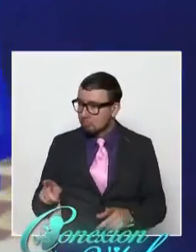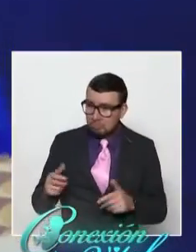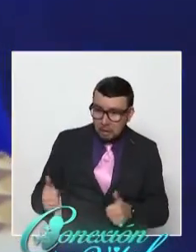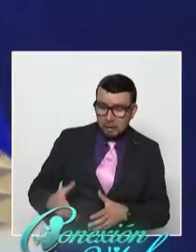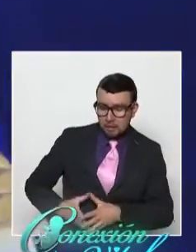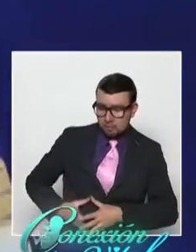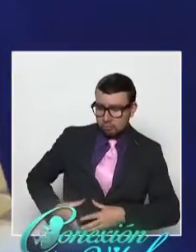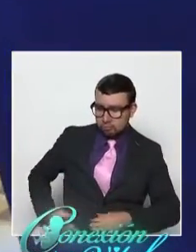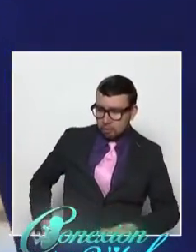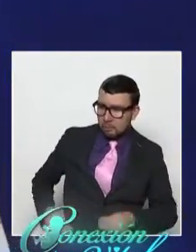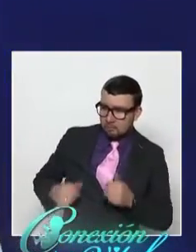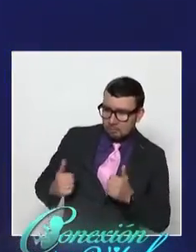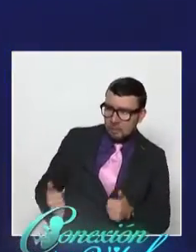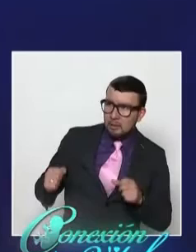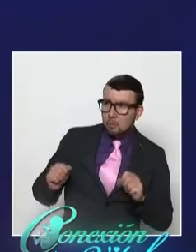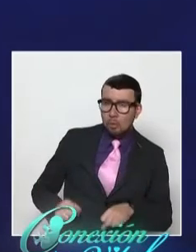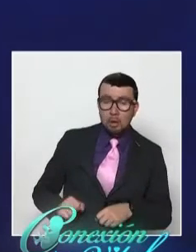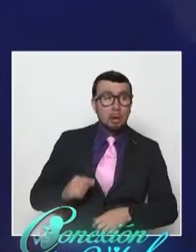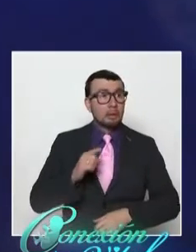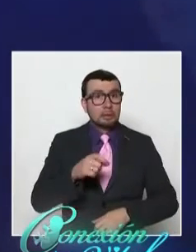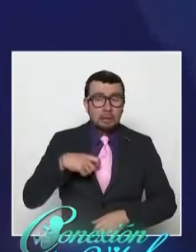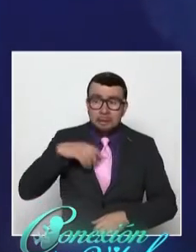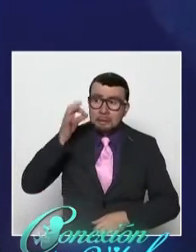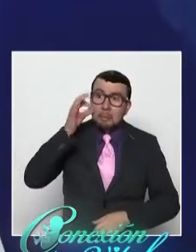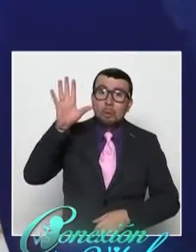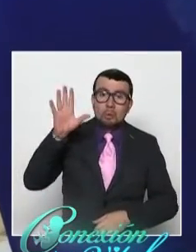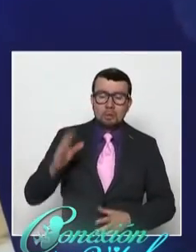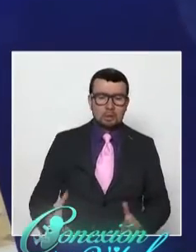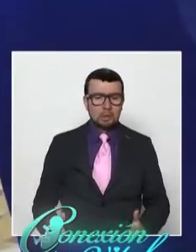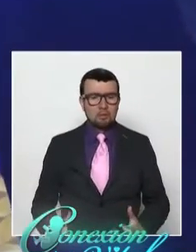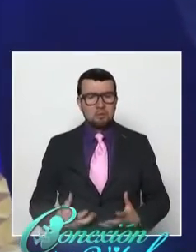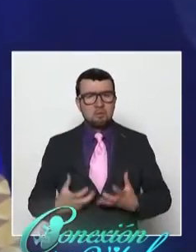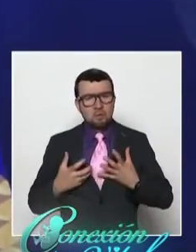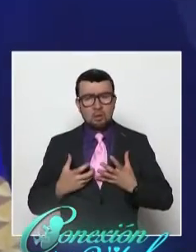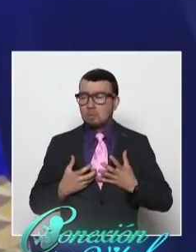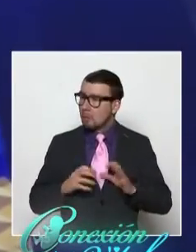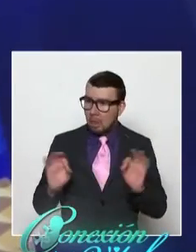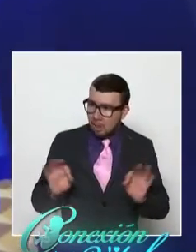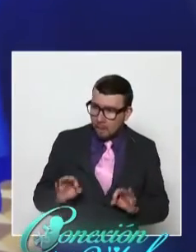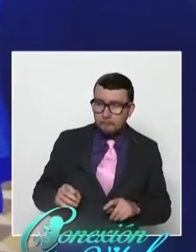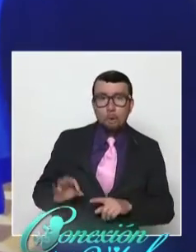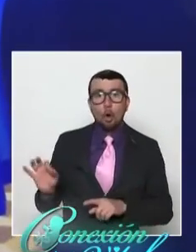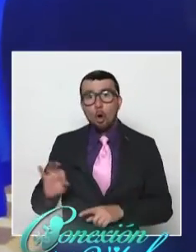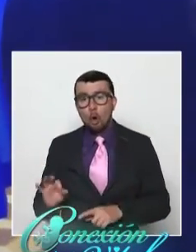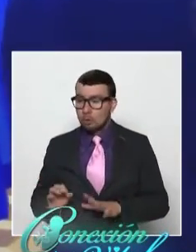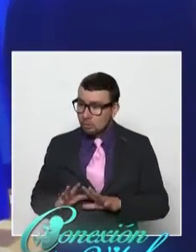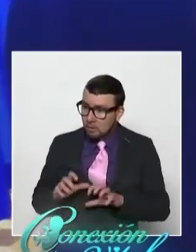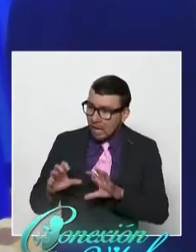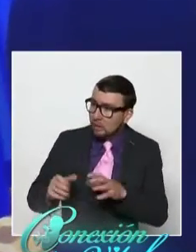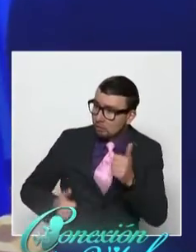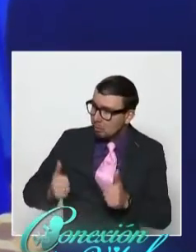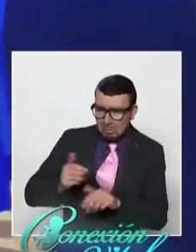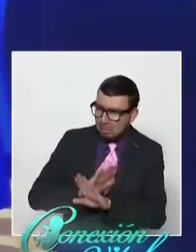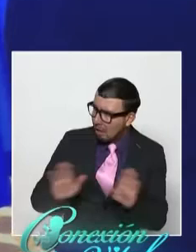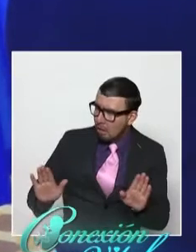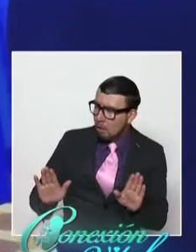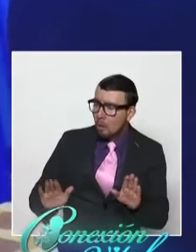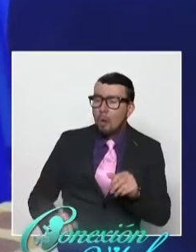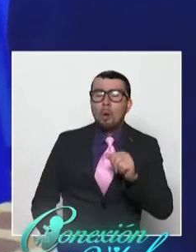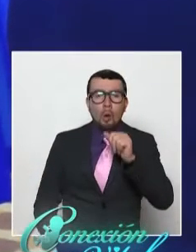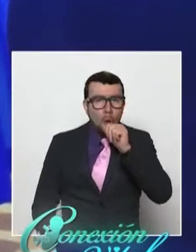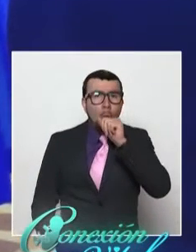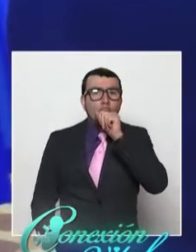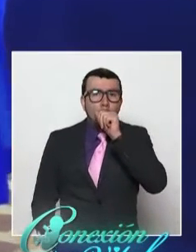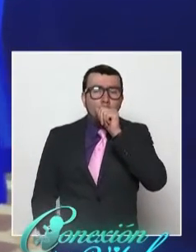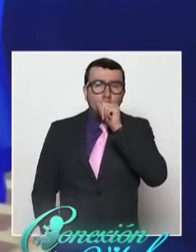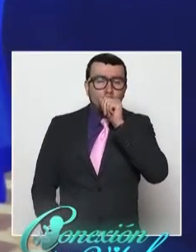tenga las dos posibles sospechas que teníamos, el proceso infeccioso de leptospira y el otro era que tuviera un cáncer. Exacto. Entonces descartamos